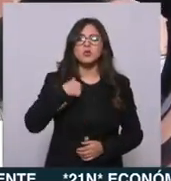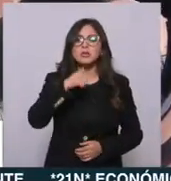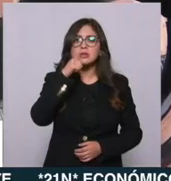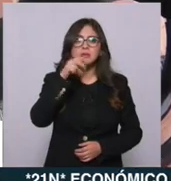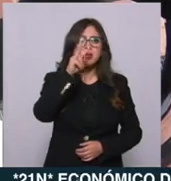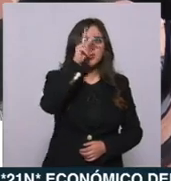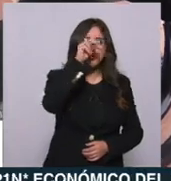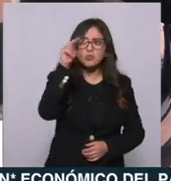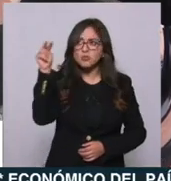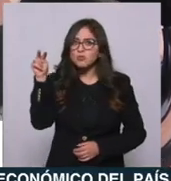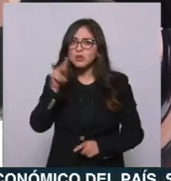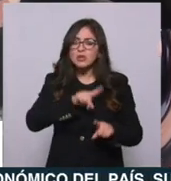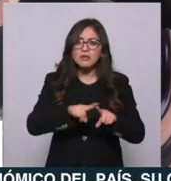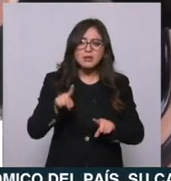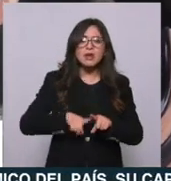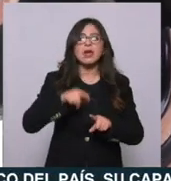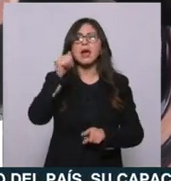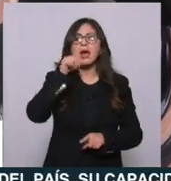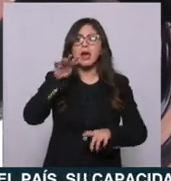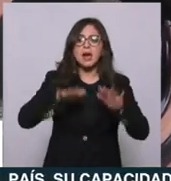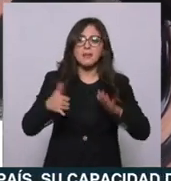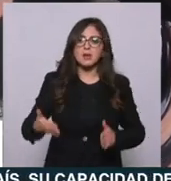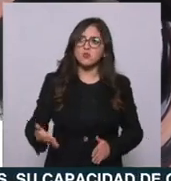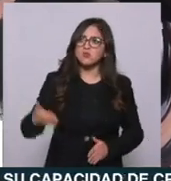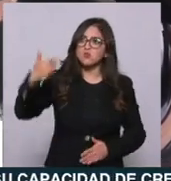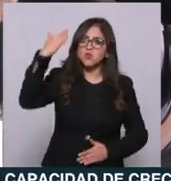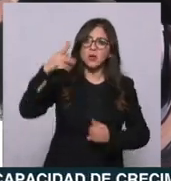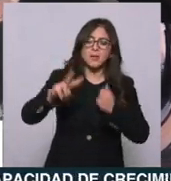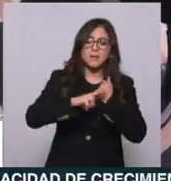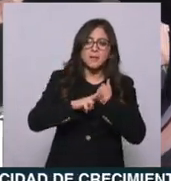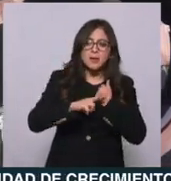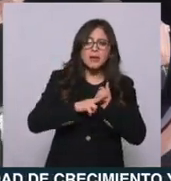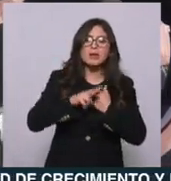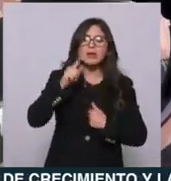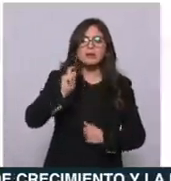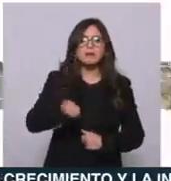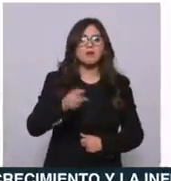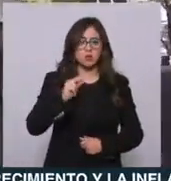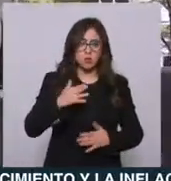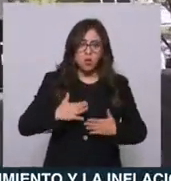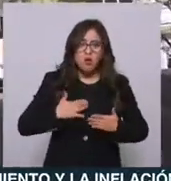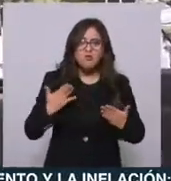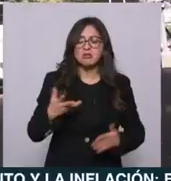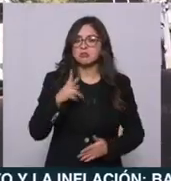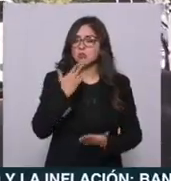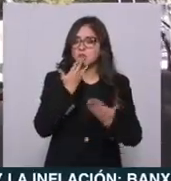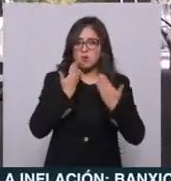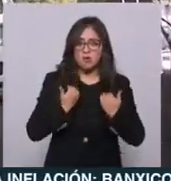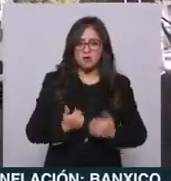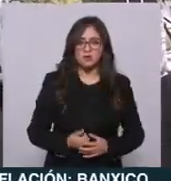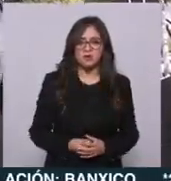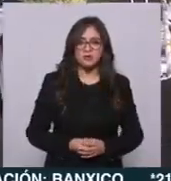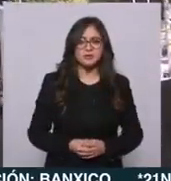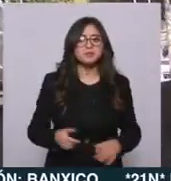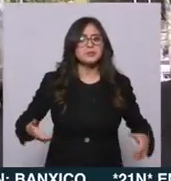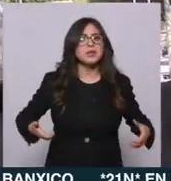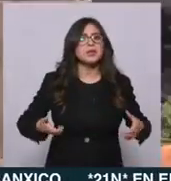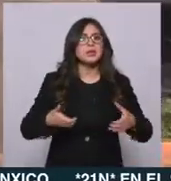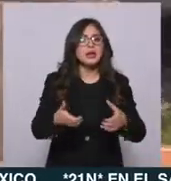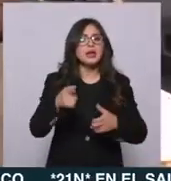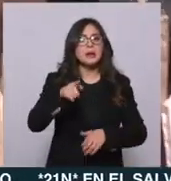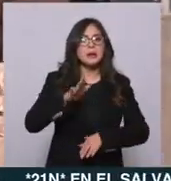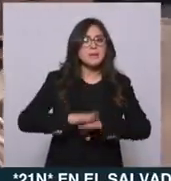lados, a veces los vidrios cerrados, siempre con desconfianza. Uno de los cruceros que mayor